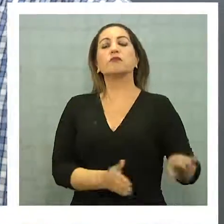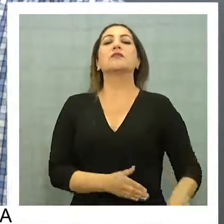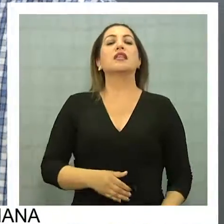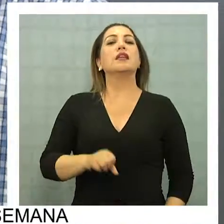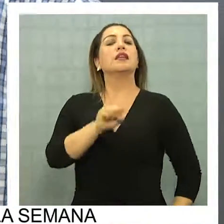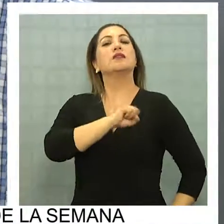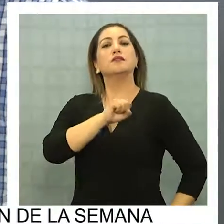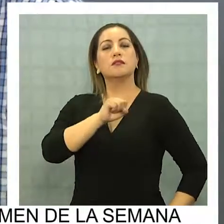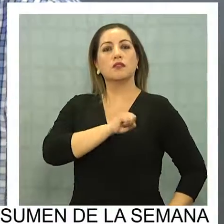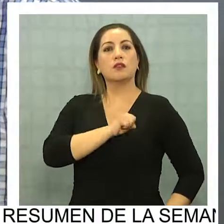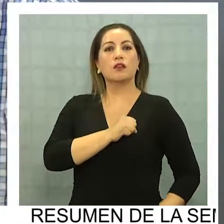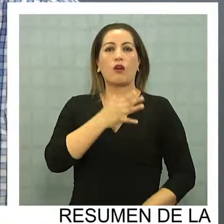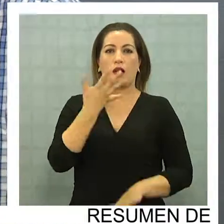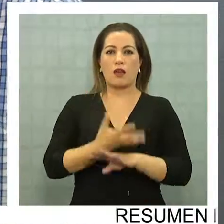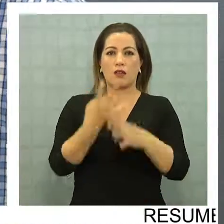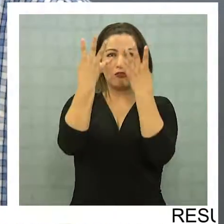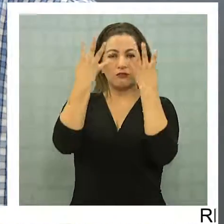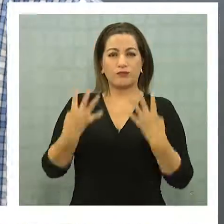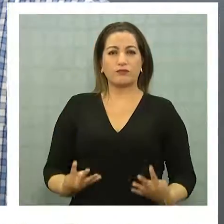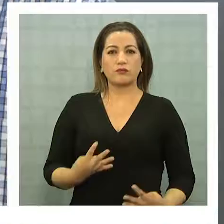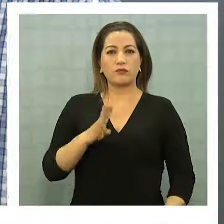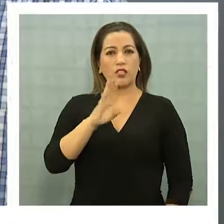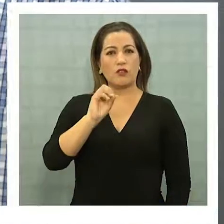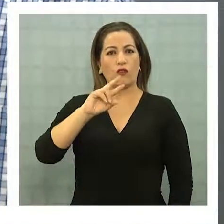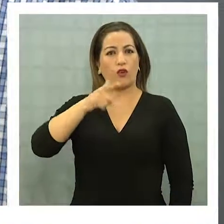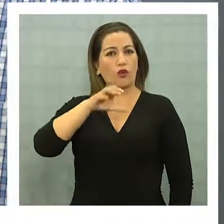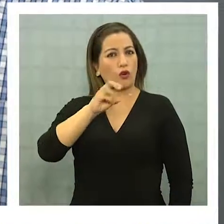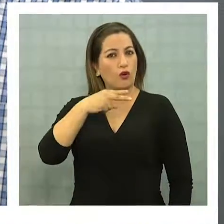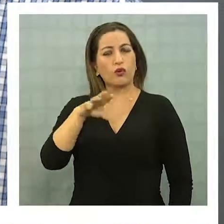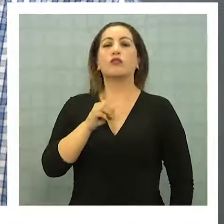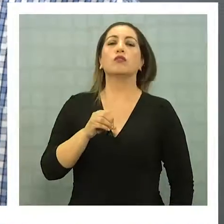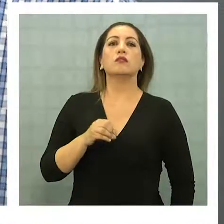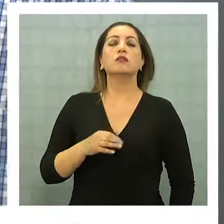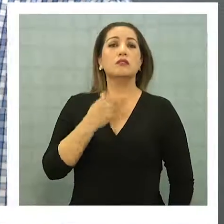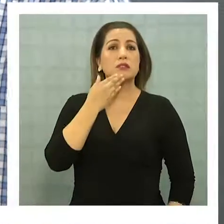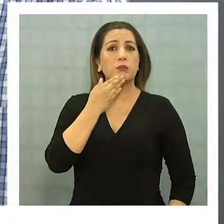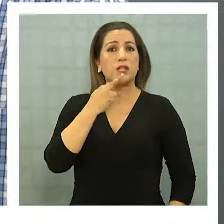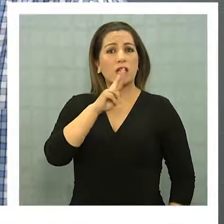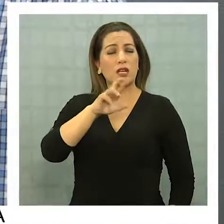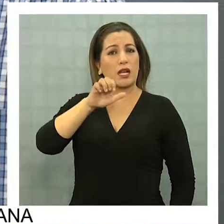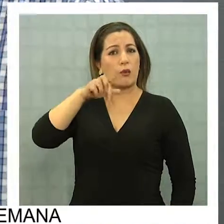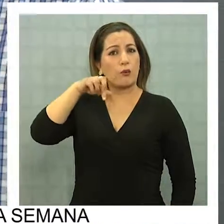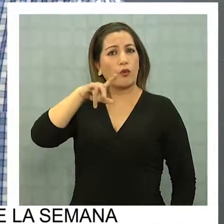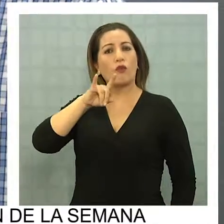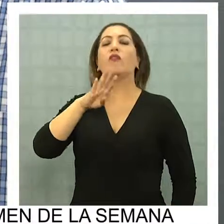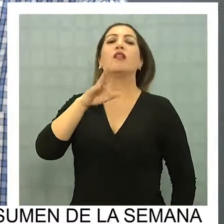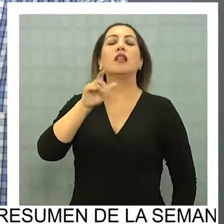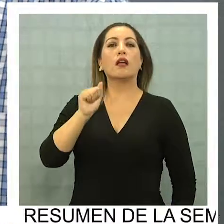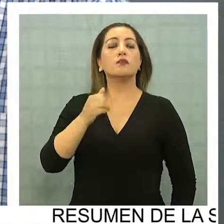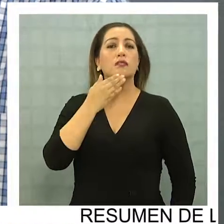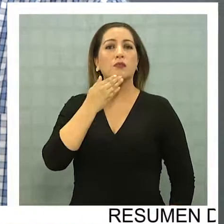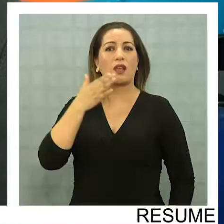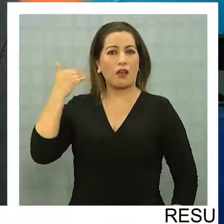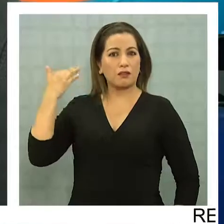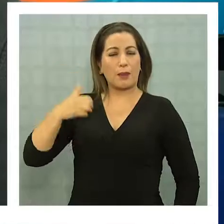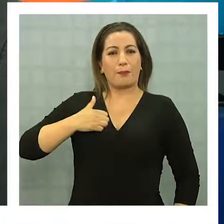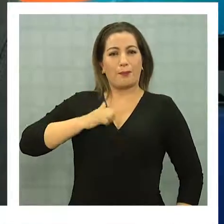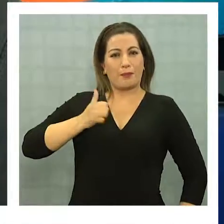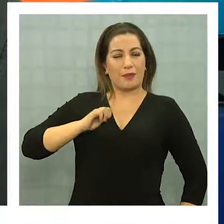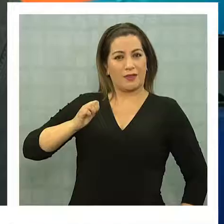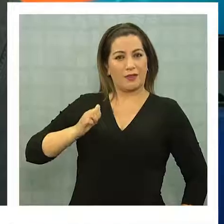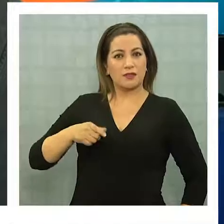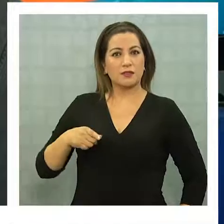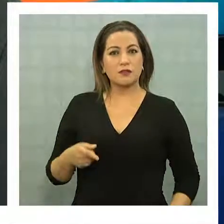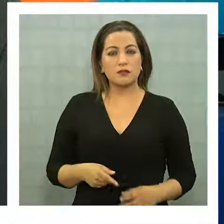¿cierto?, en Santiago, como el caso de Borgoño, por ejemplo, algunos de República, que terminaron siendo dependencias de la Policía de